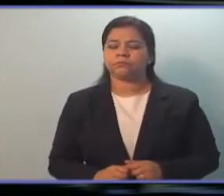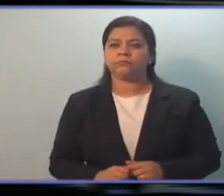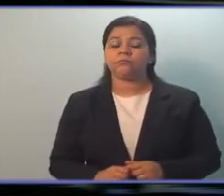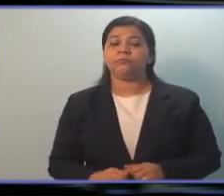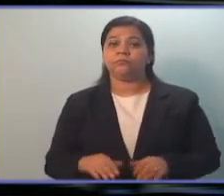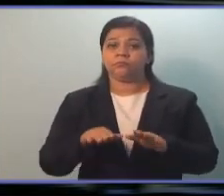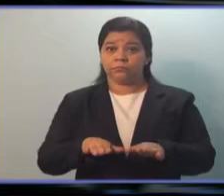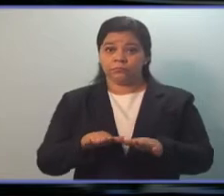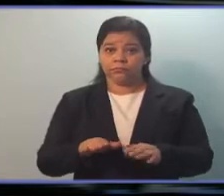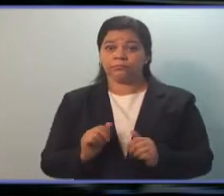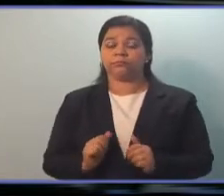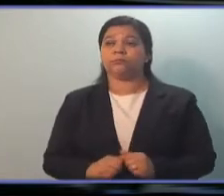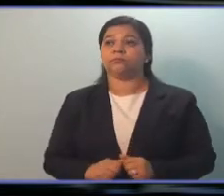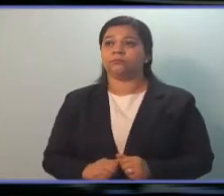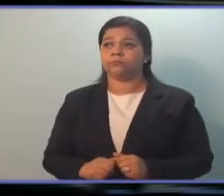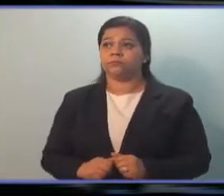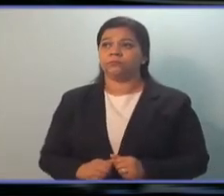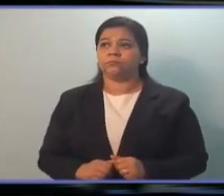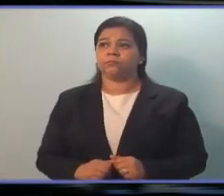Gracias, coordinador.